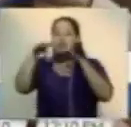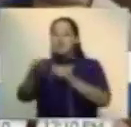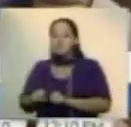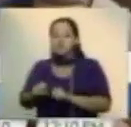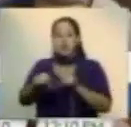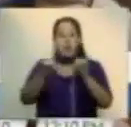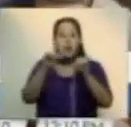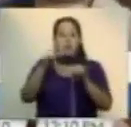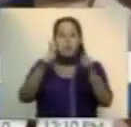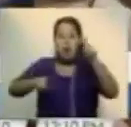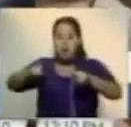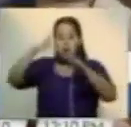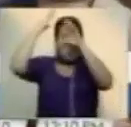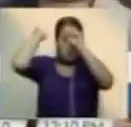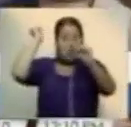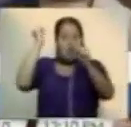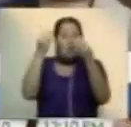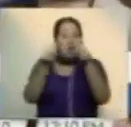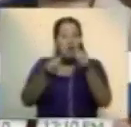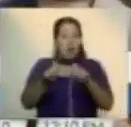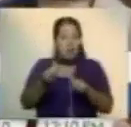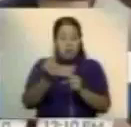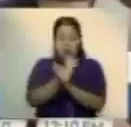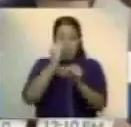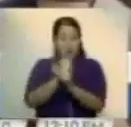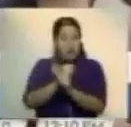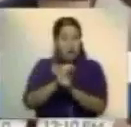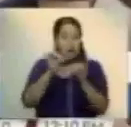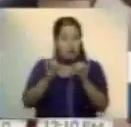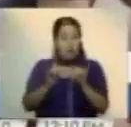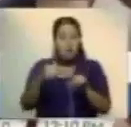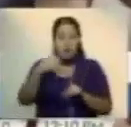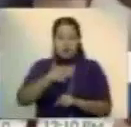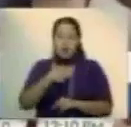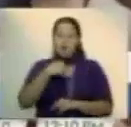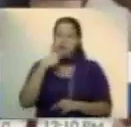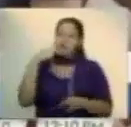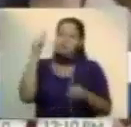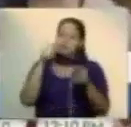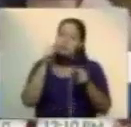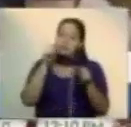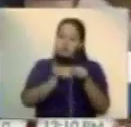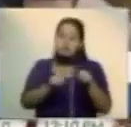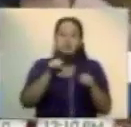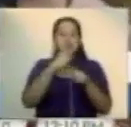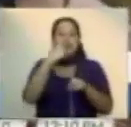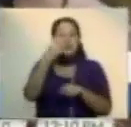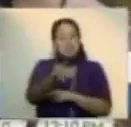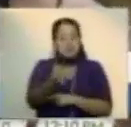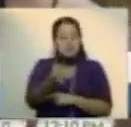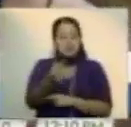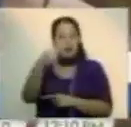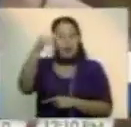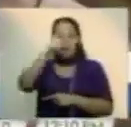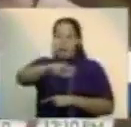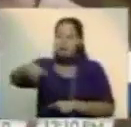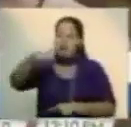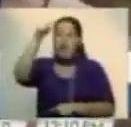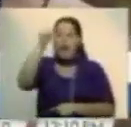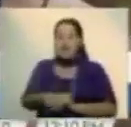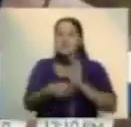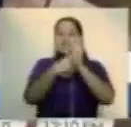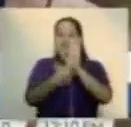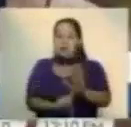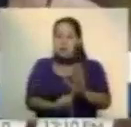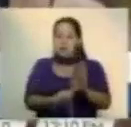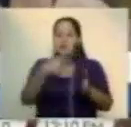la inmunidad para algunos de ellos. Vamos a ver. Yo por lo menos voy a insistir en que personas que aquí se